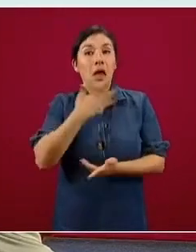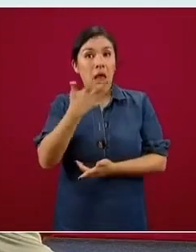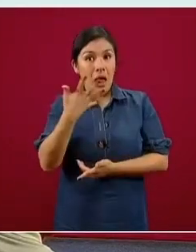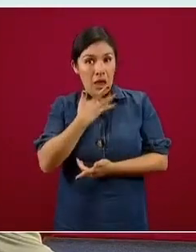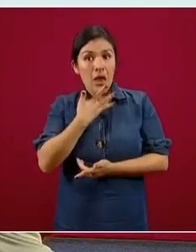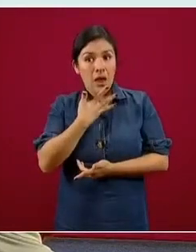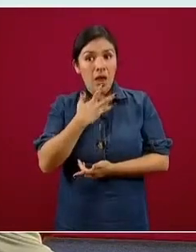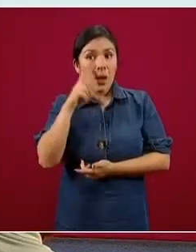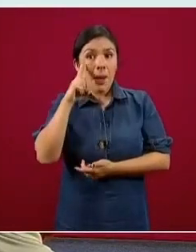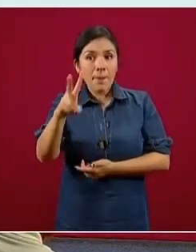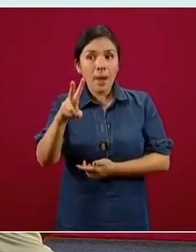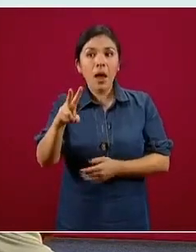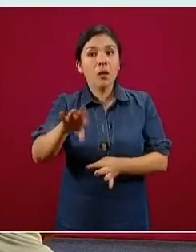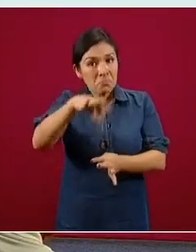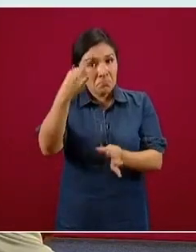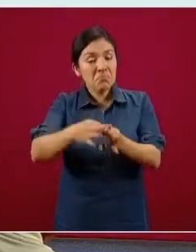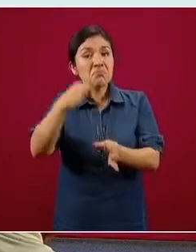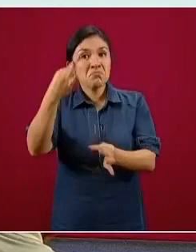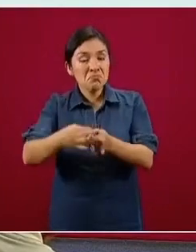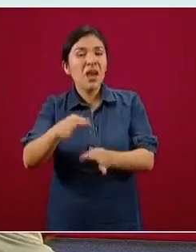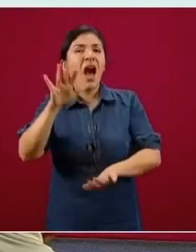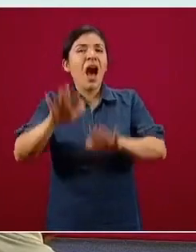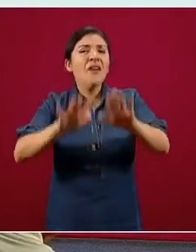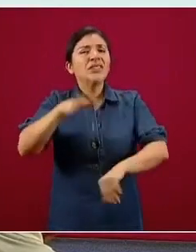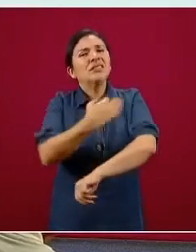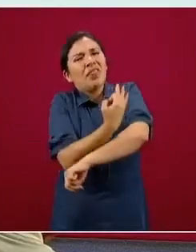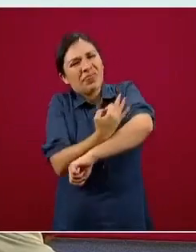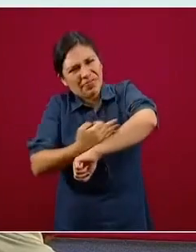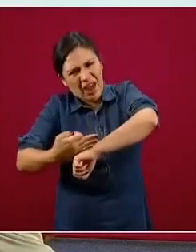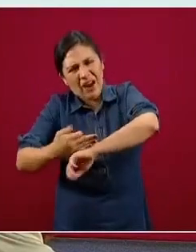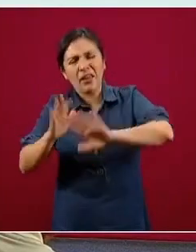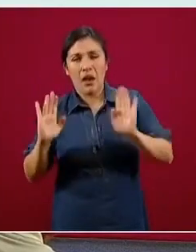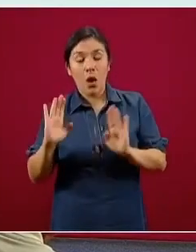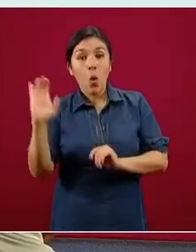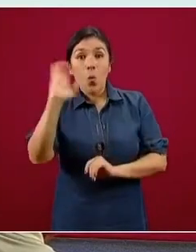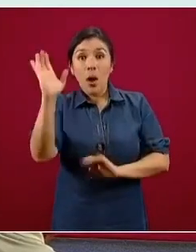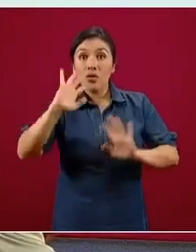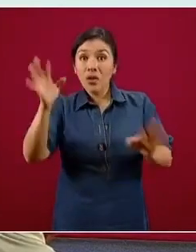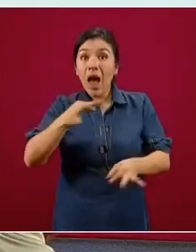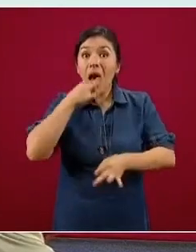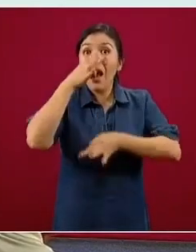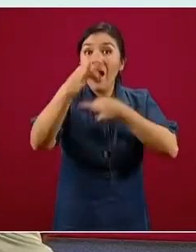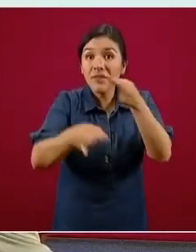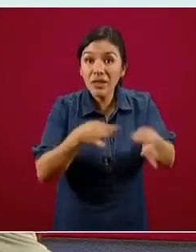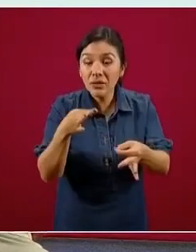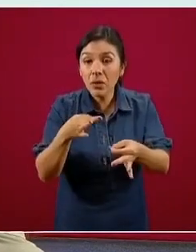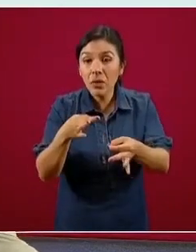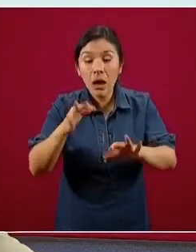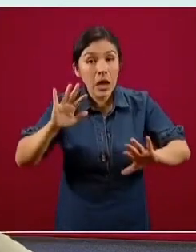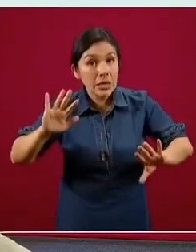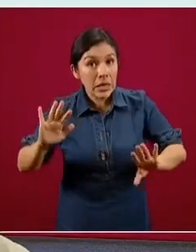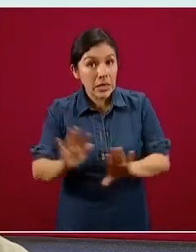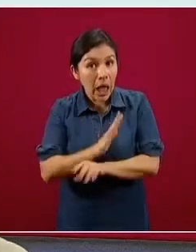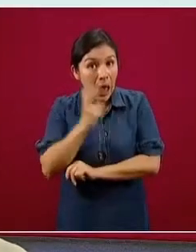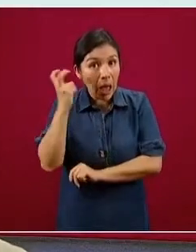aparezcan estas confirmaciones tardías, cuando aparecen no